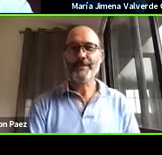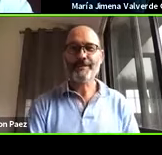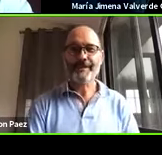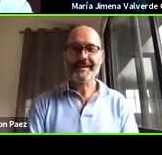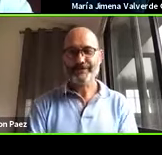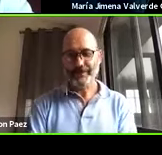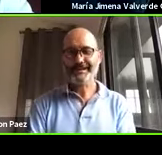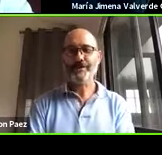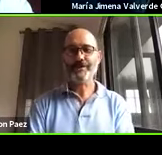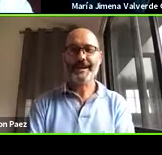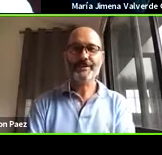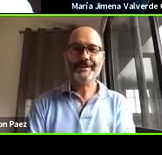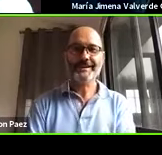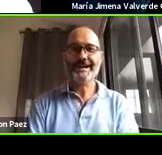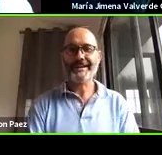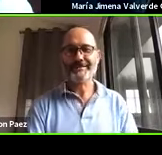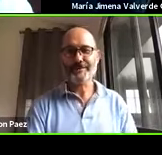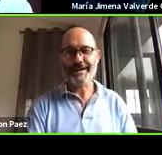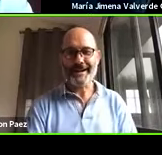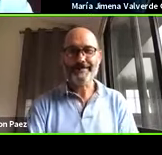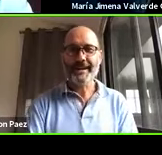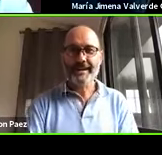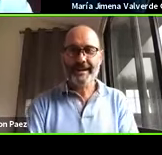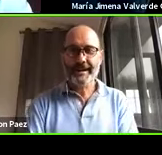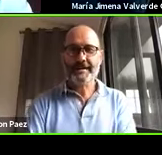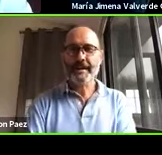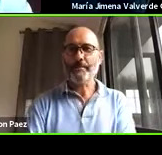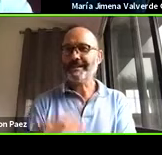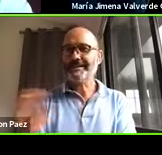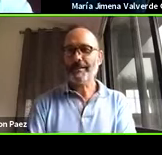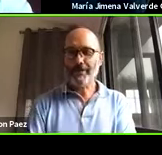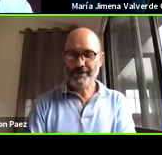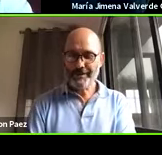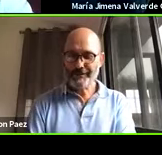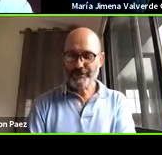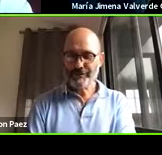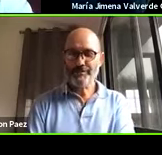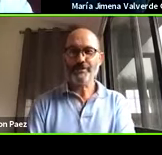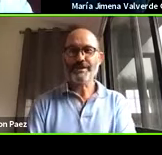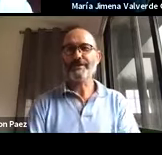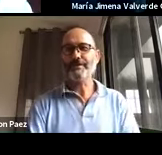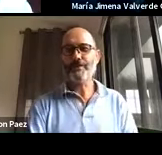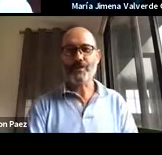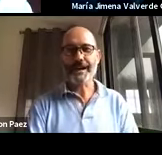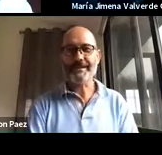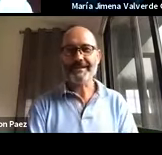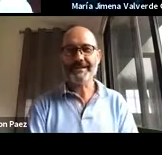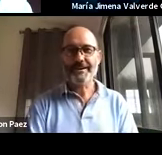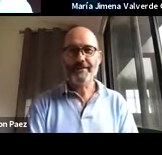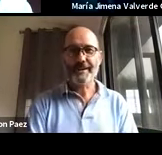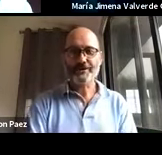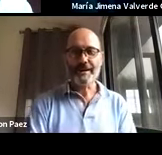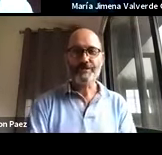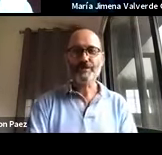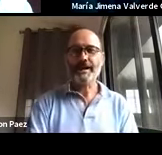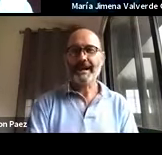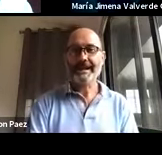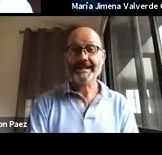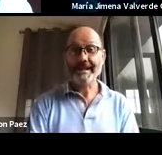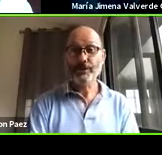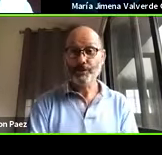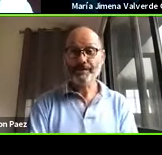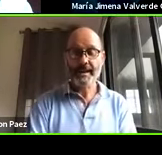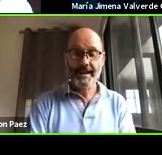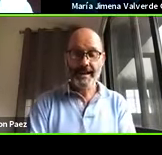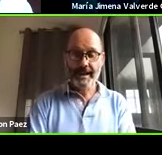espontáneo de la escuela de psicología la universidad nacional he participado en diversos proyectos y programas relacionados con el